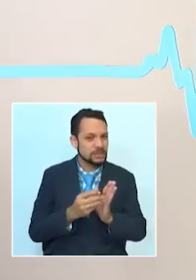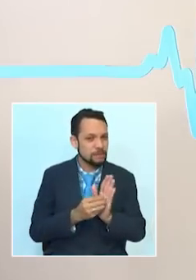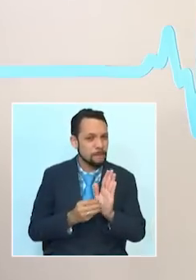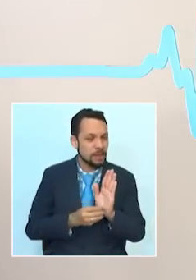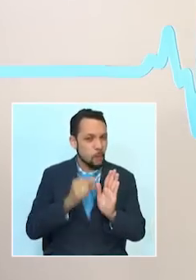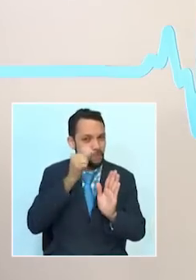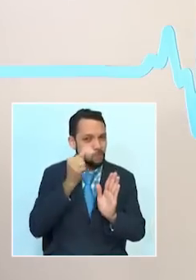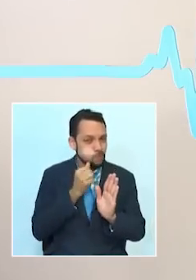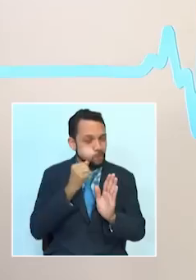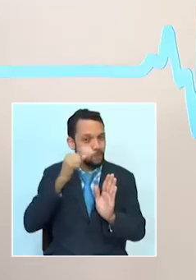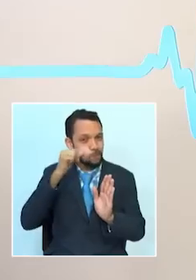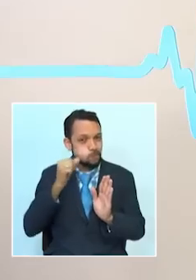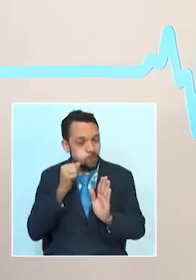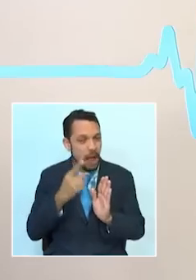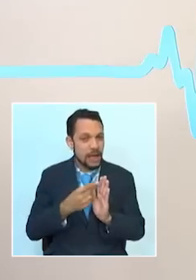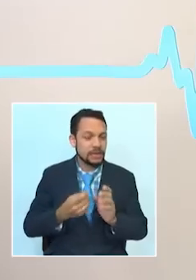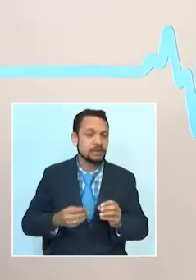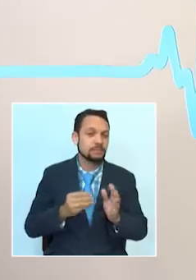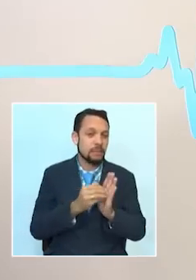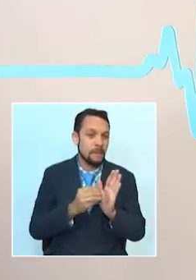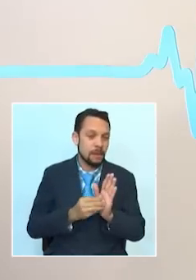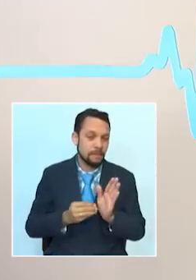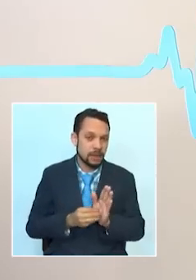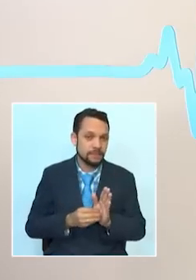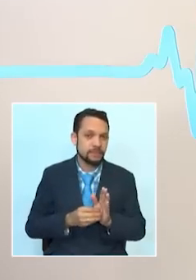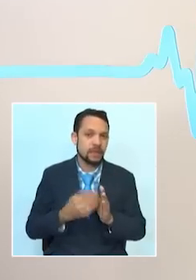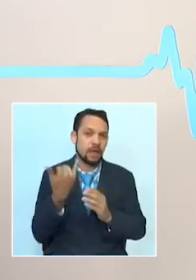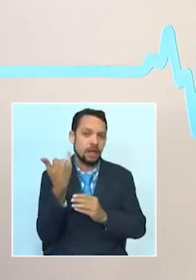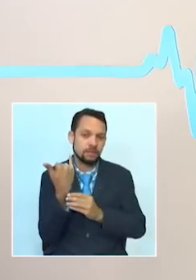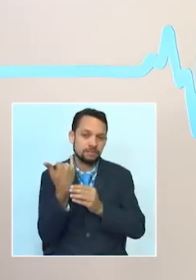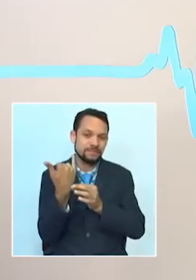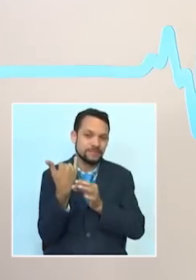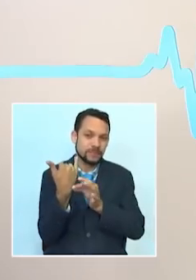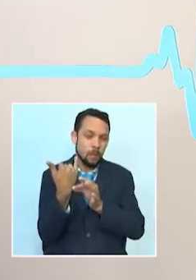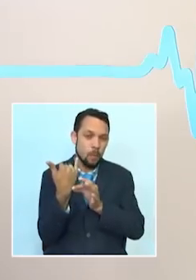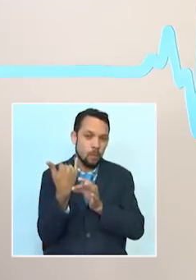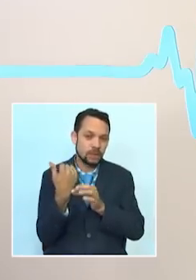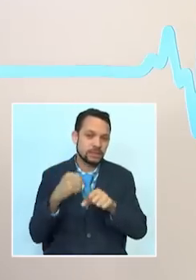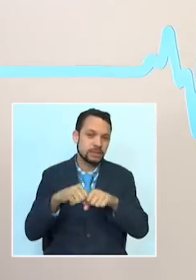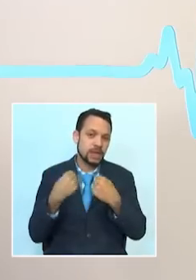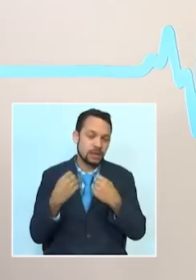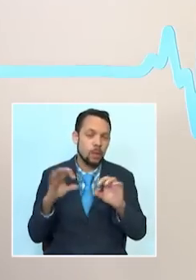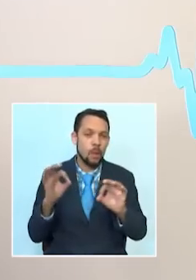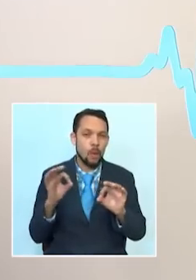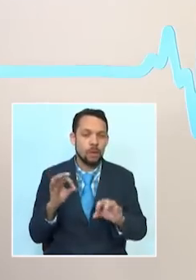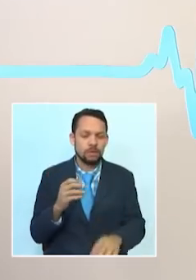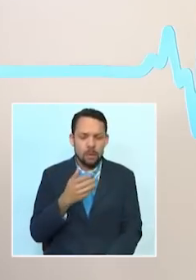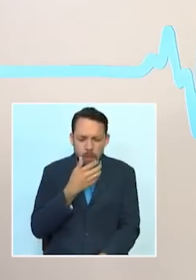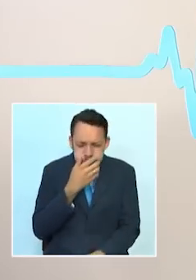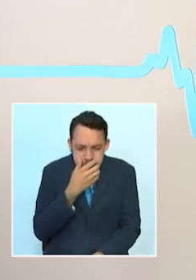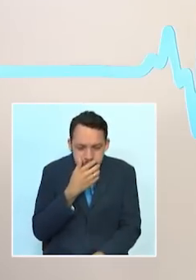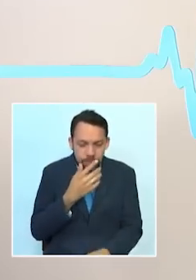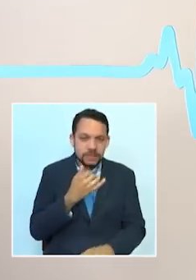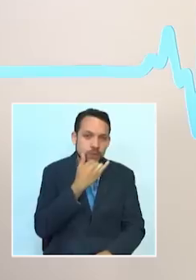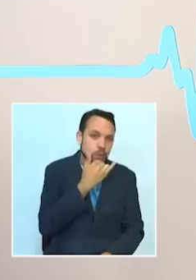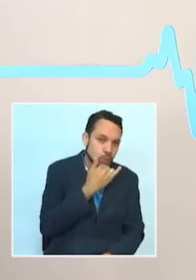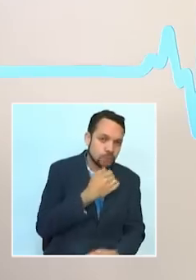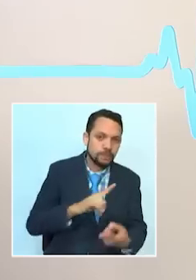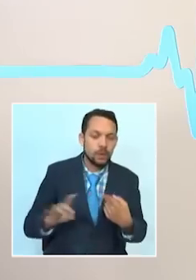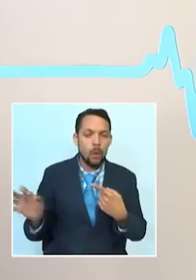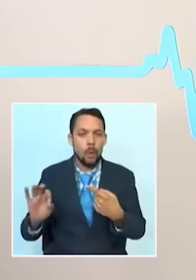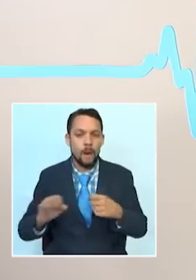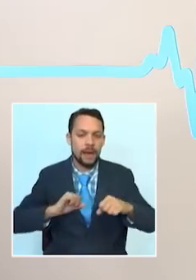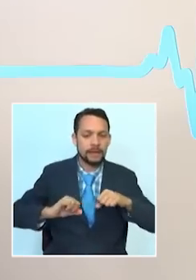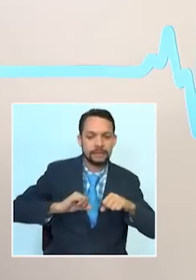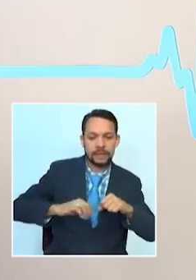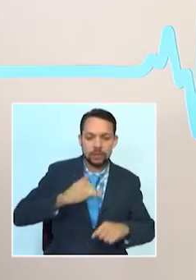que hay debilidad de los músculos pélvicos que fácilmente con toser con cualquier actividad física